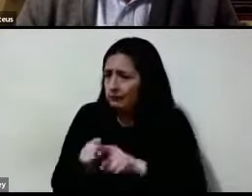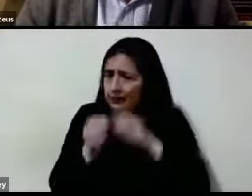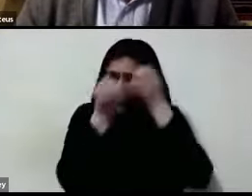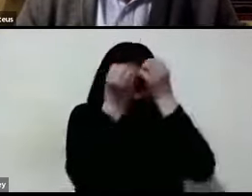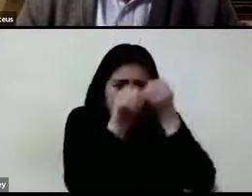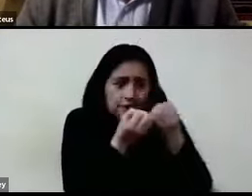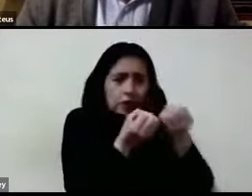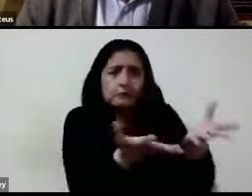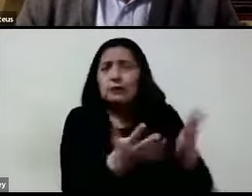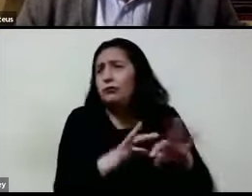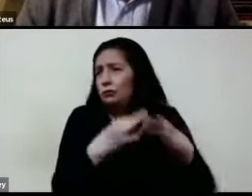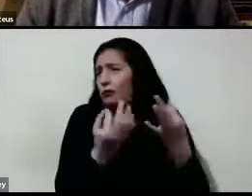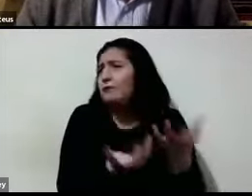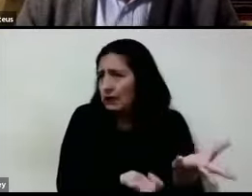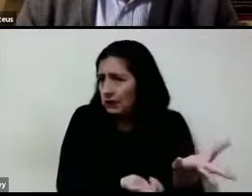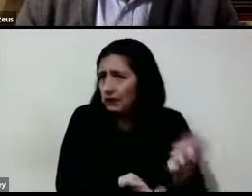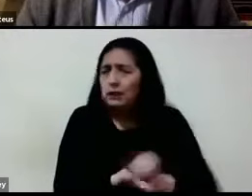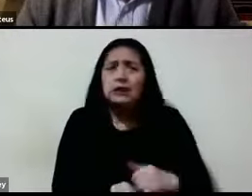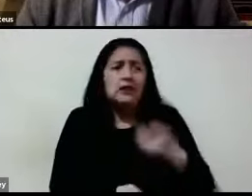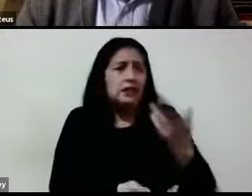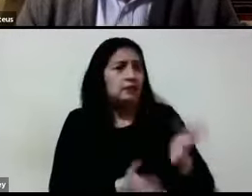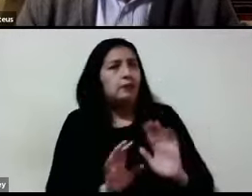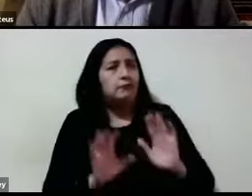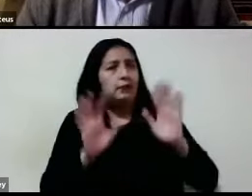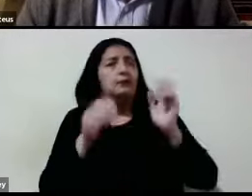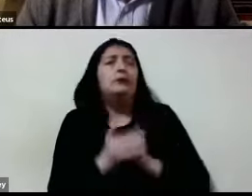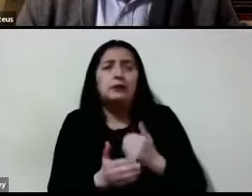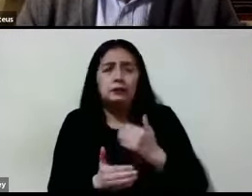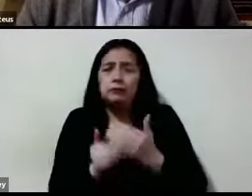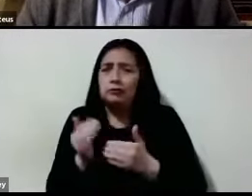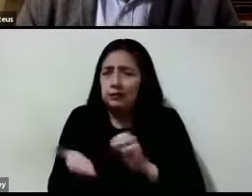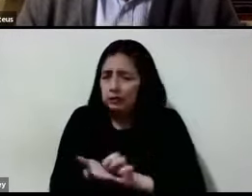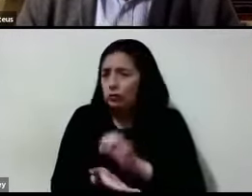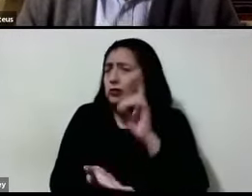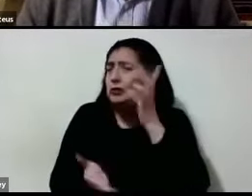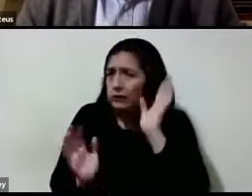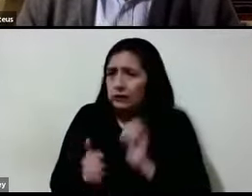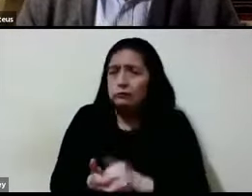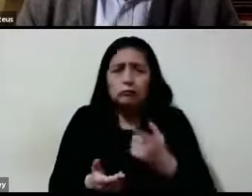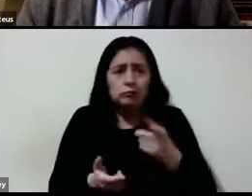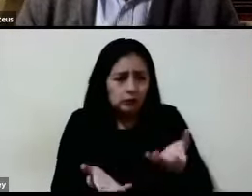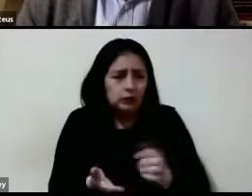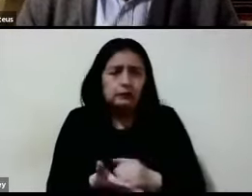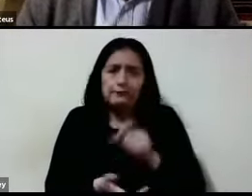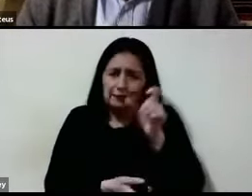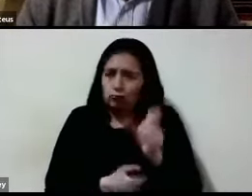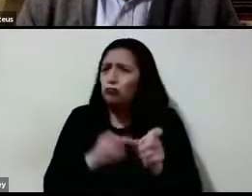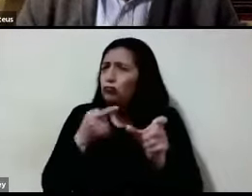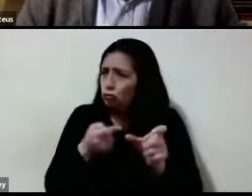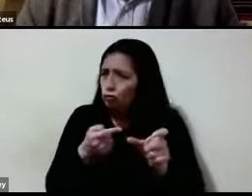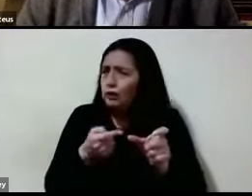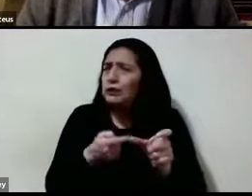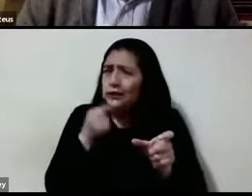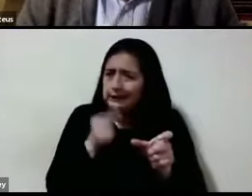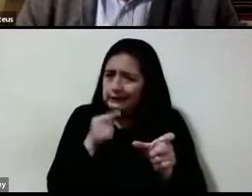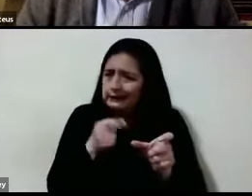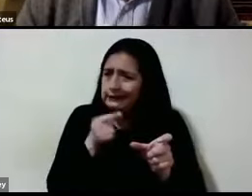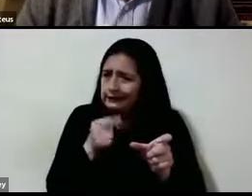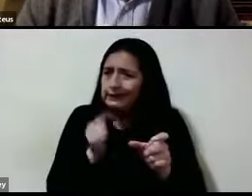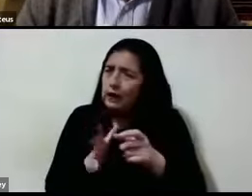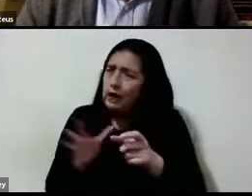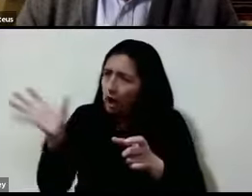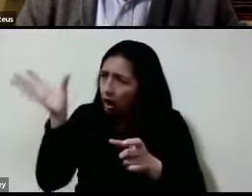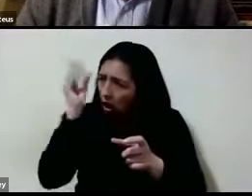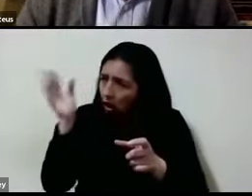informando a su hogar. Esa es la maravilla del proceso educativo en sí, o sea, lograr seres que tomen eso, que